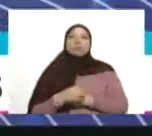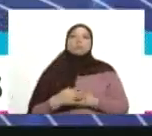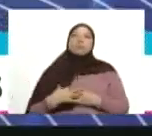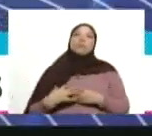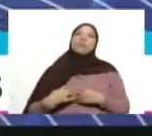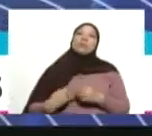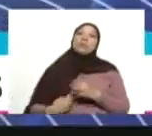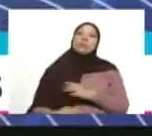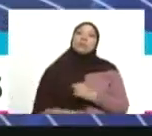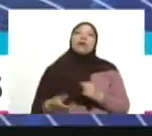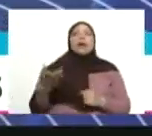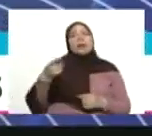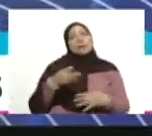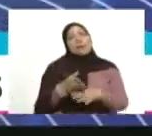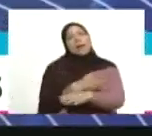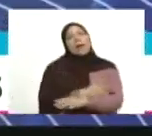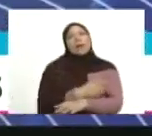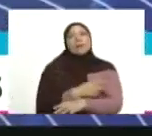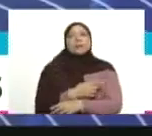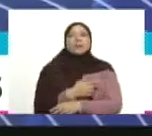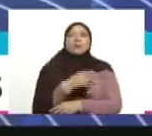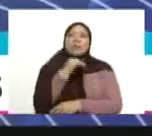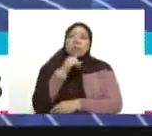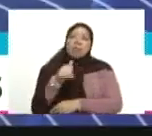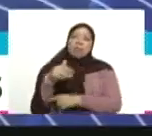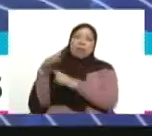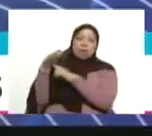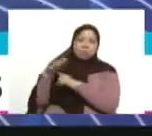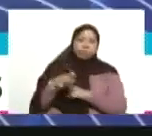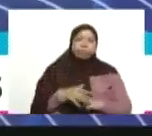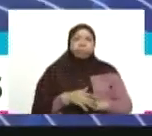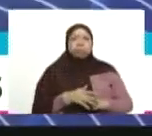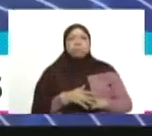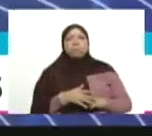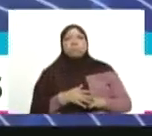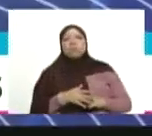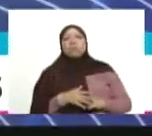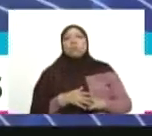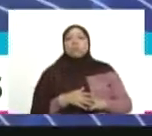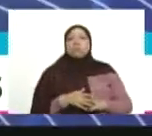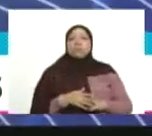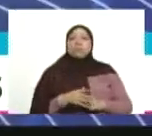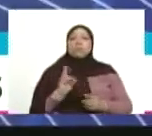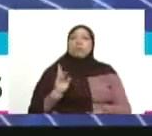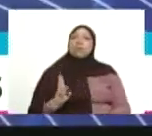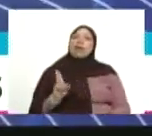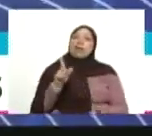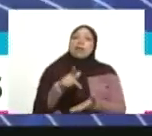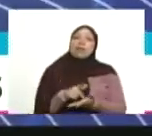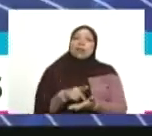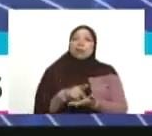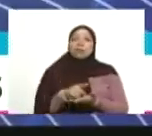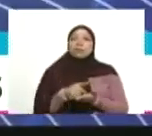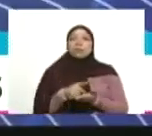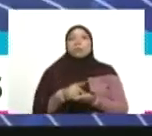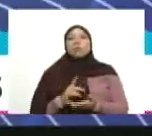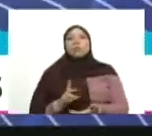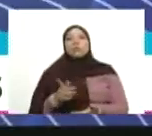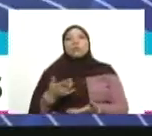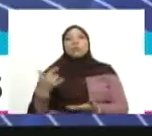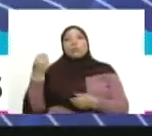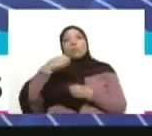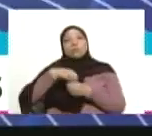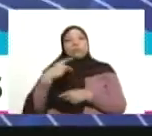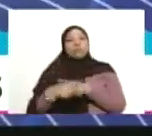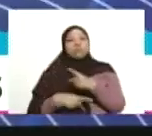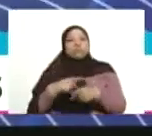objetos de desprecio, de discriminación, hoy son sujetos participantes y participativos dentro del